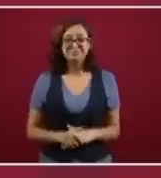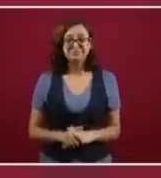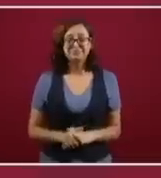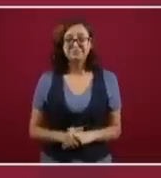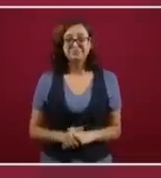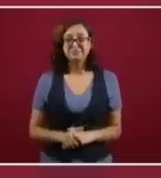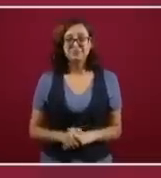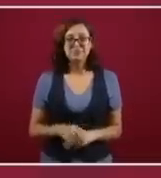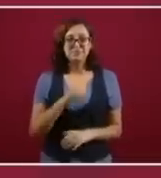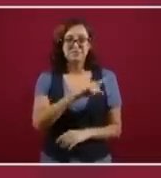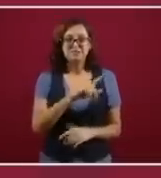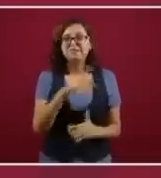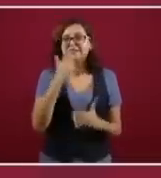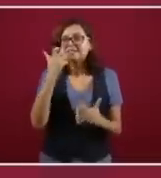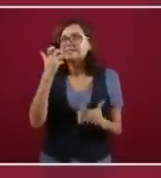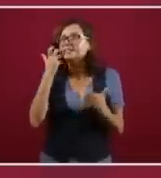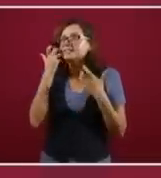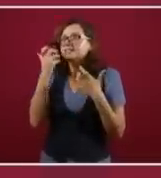Les da ansia.